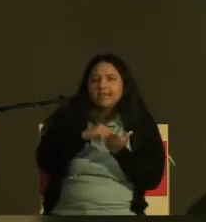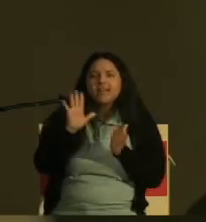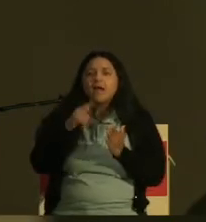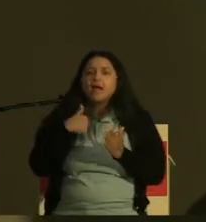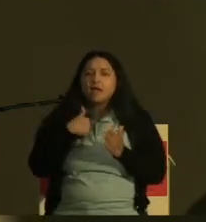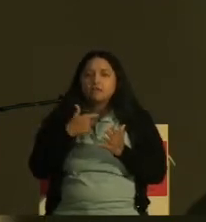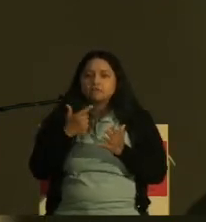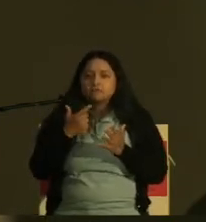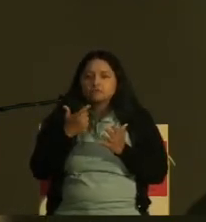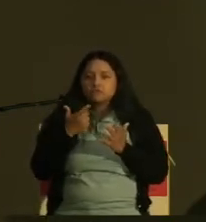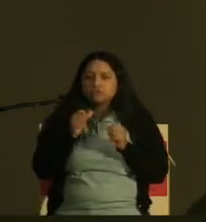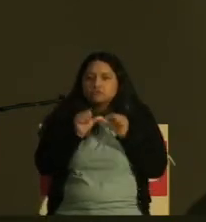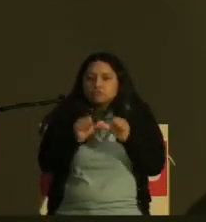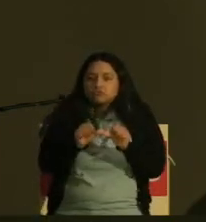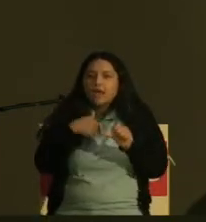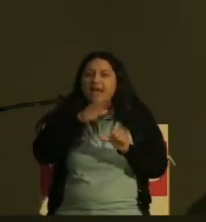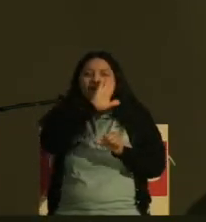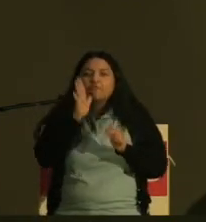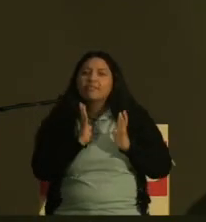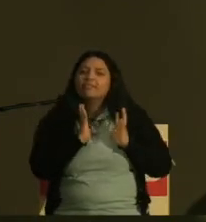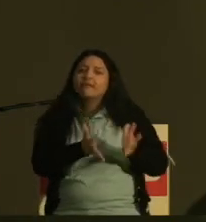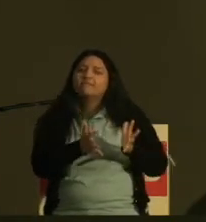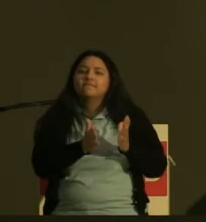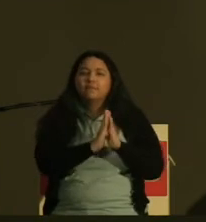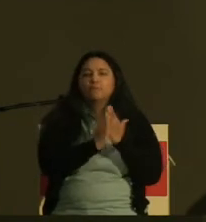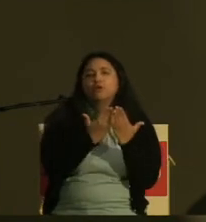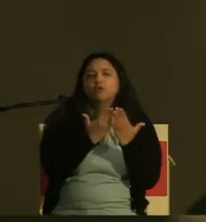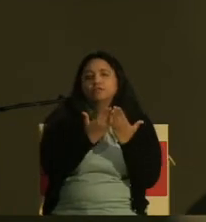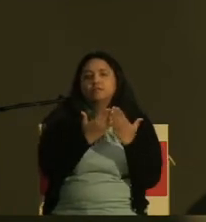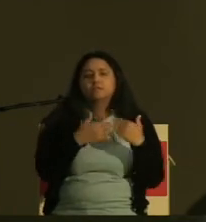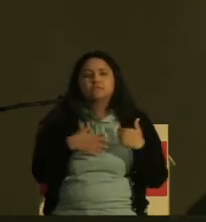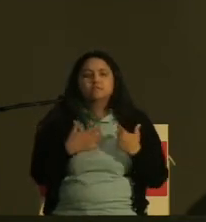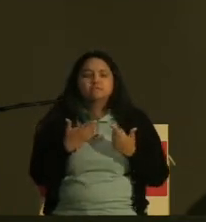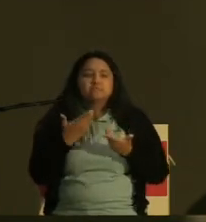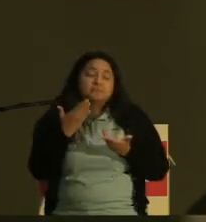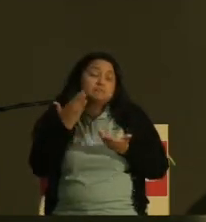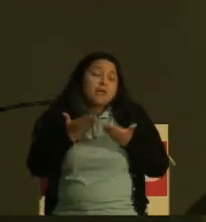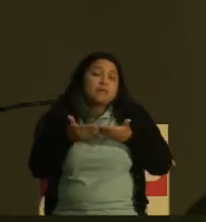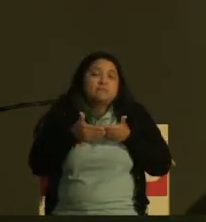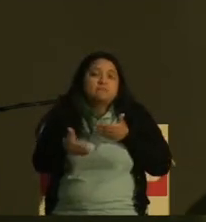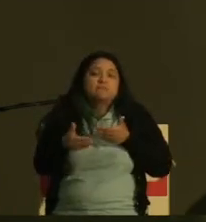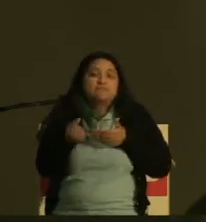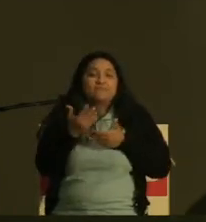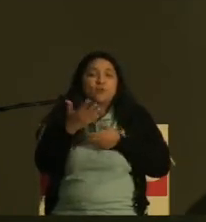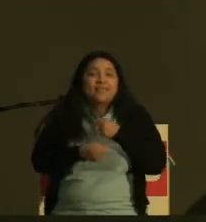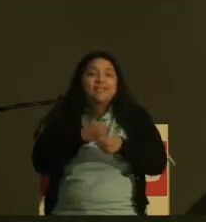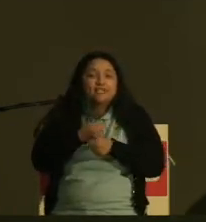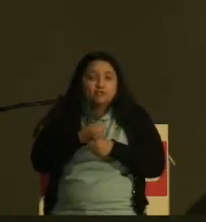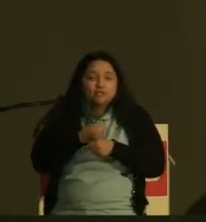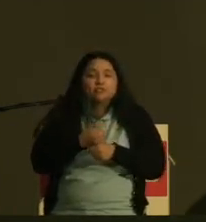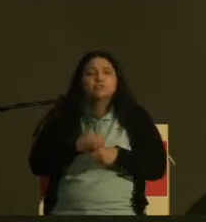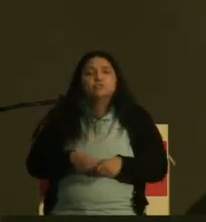un solo libro, que es un poco como creo yo, que dentro de los próximos años va a haber